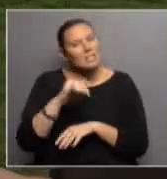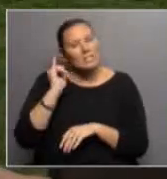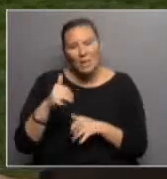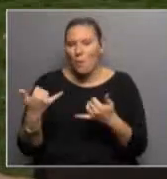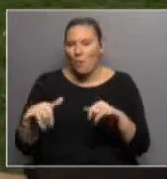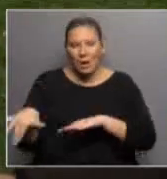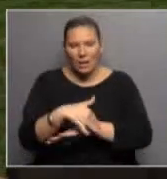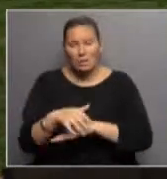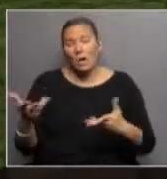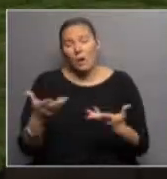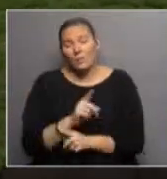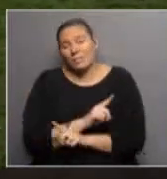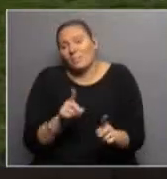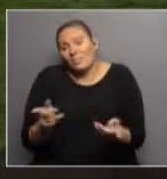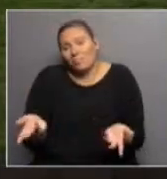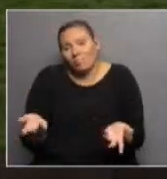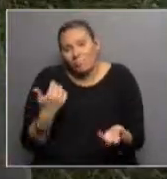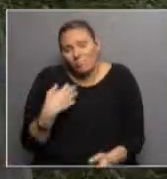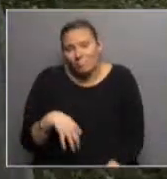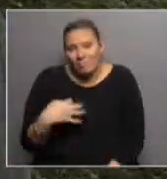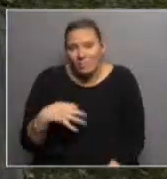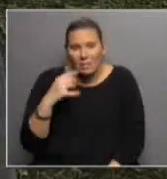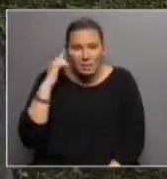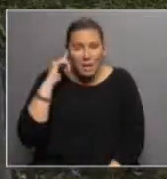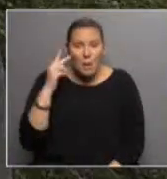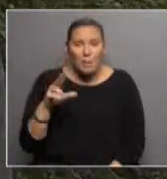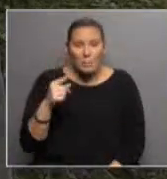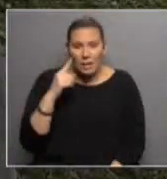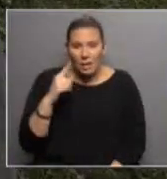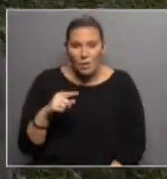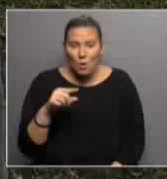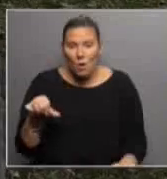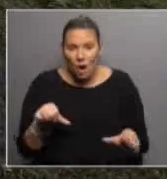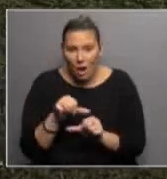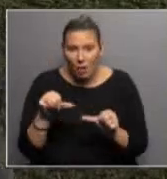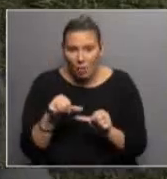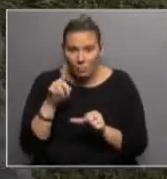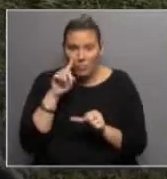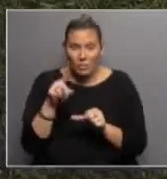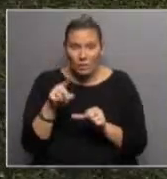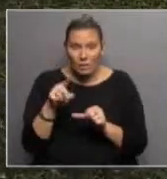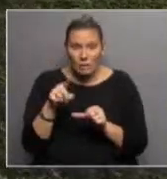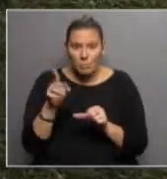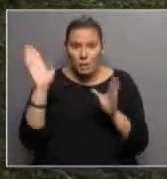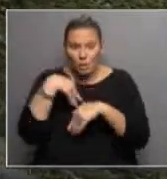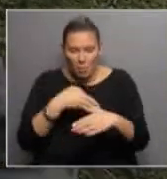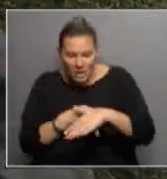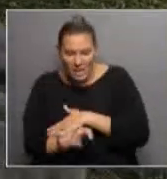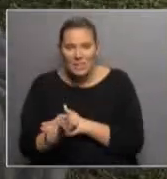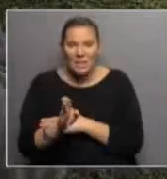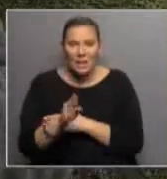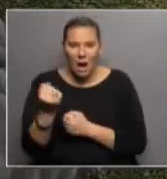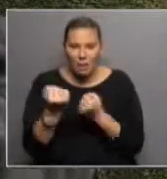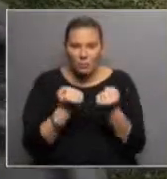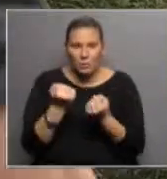sí, que ya no se usa tanto, ¿verdad? Mirá, los hago seguido allí en los tubitos aquellos que ponen para que no entren los coches, porque